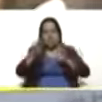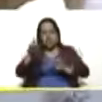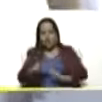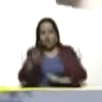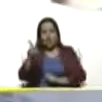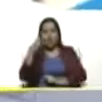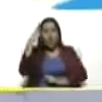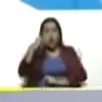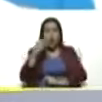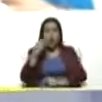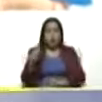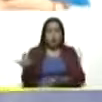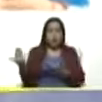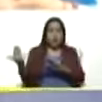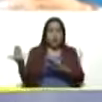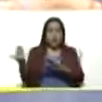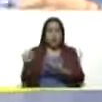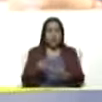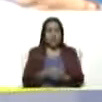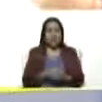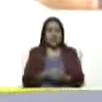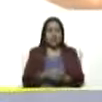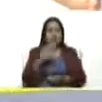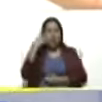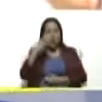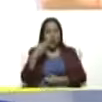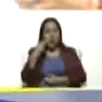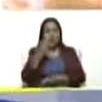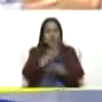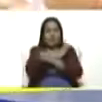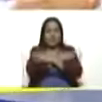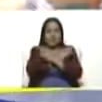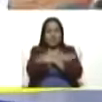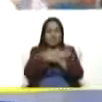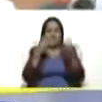mira. La juventud. Felicidades.